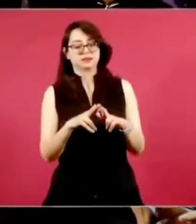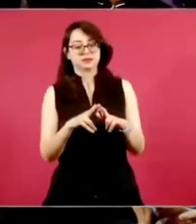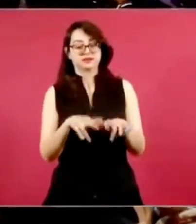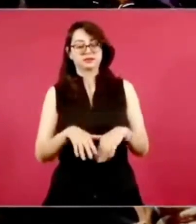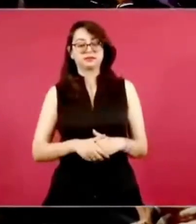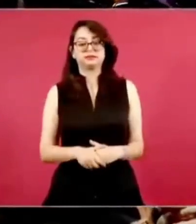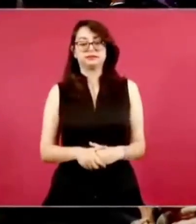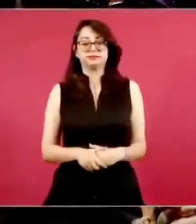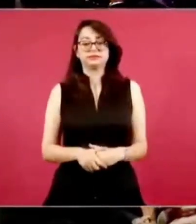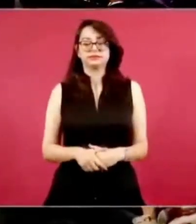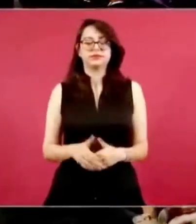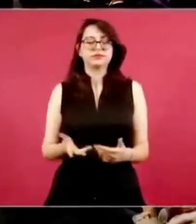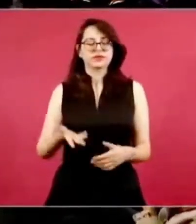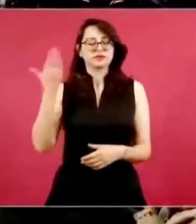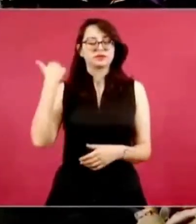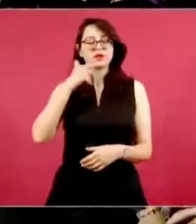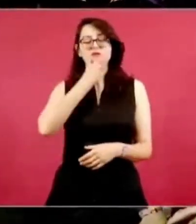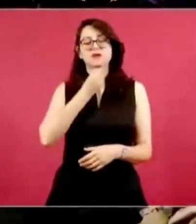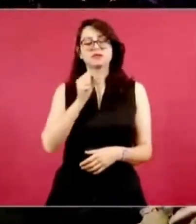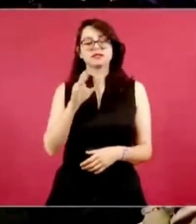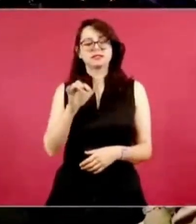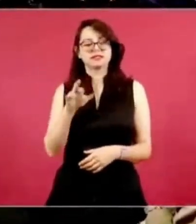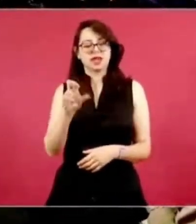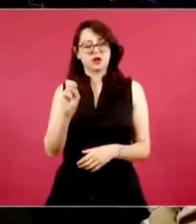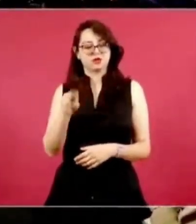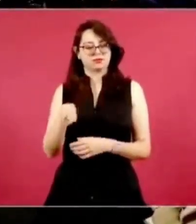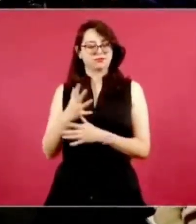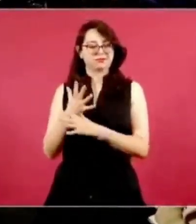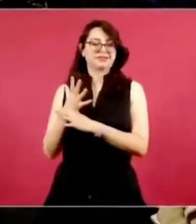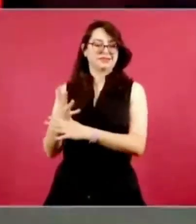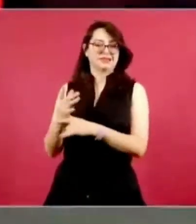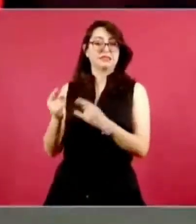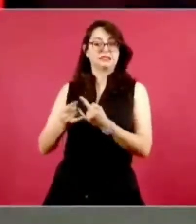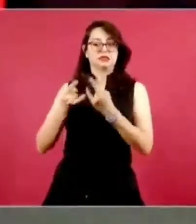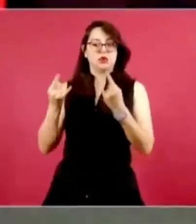Pero para entender mejor